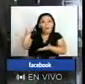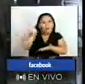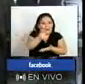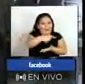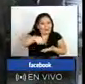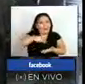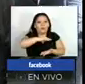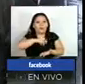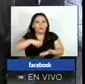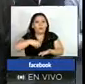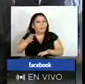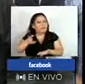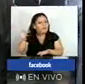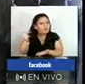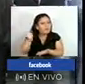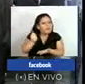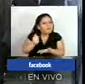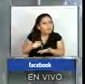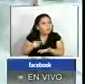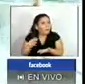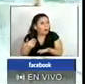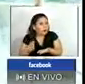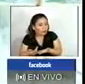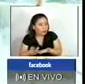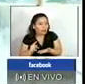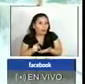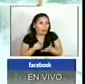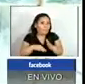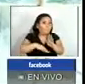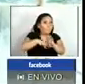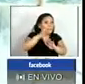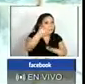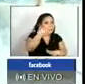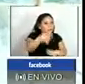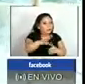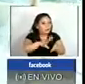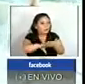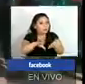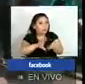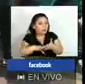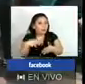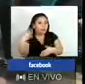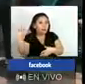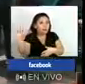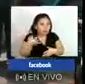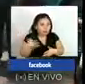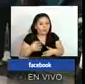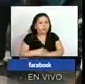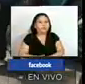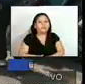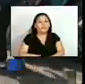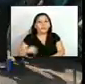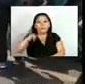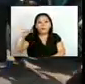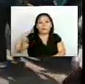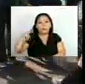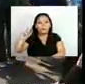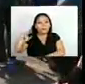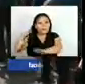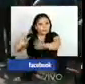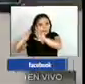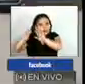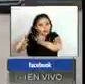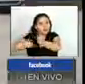trata es de evitar que la tarifa se cobre como técnicamente debe ser. Que el día 7 que se active el